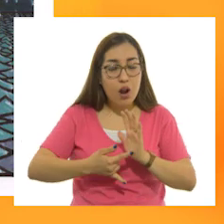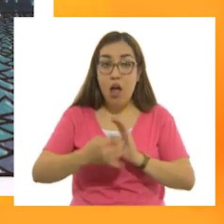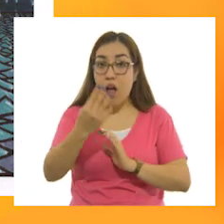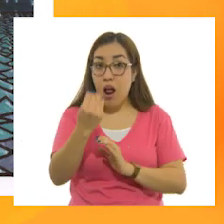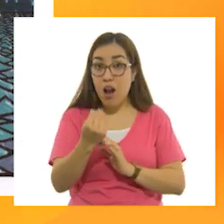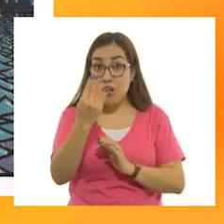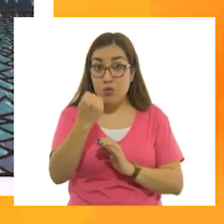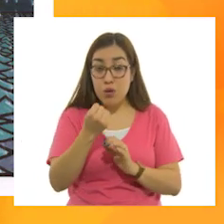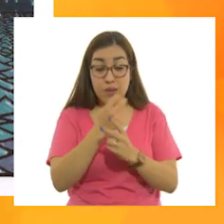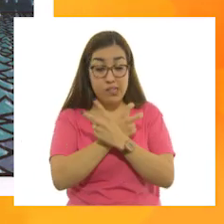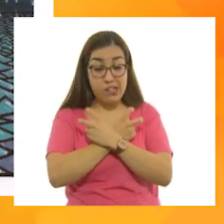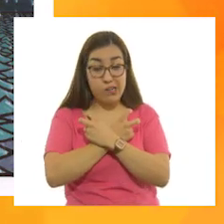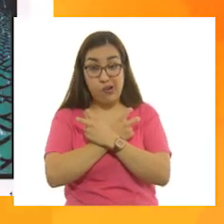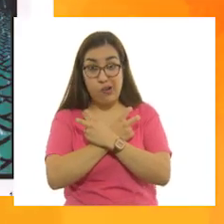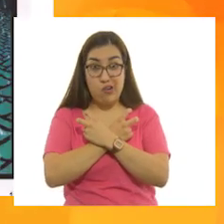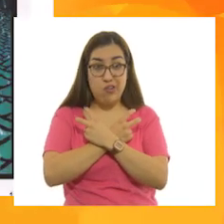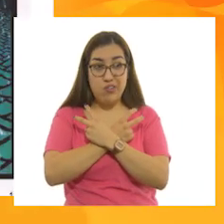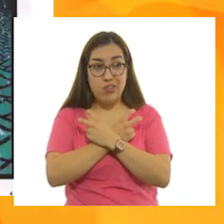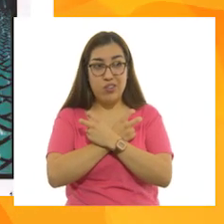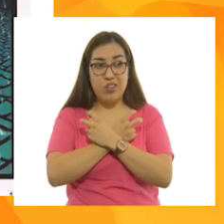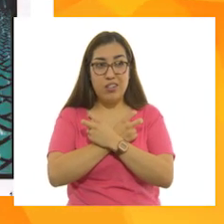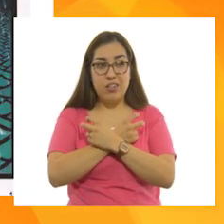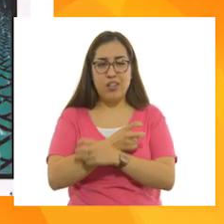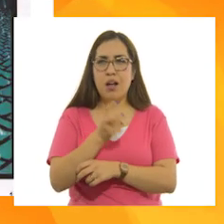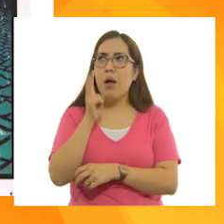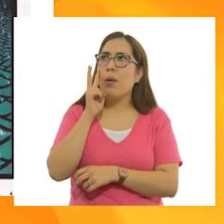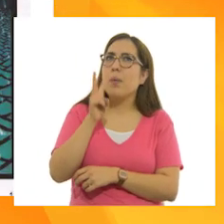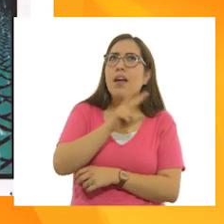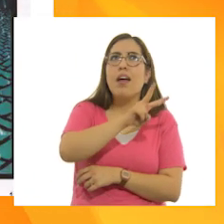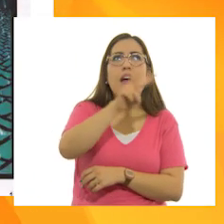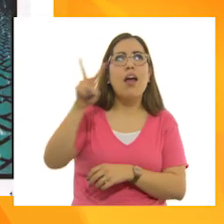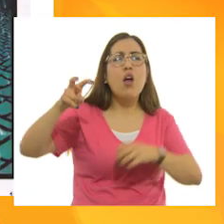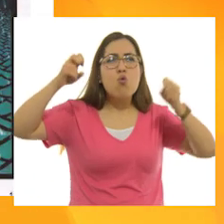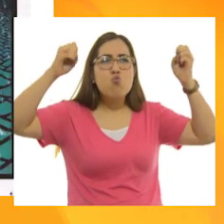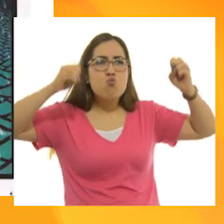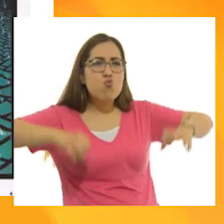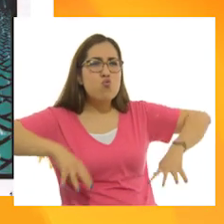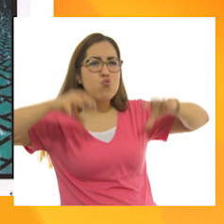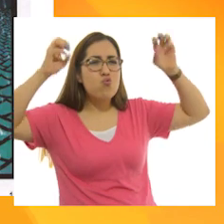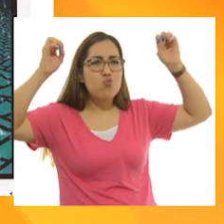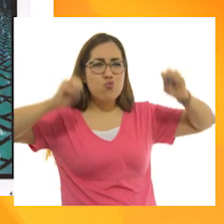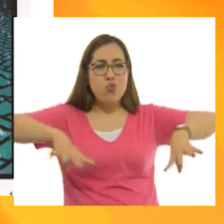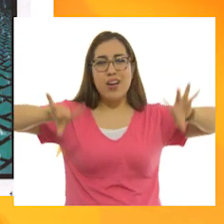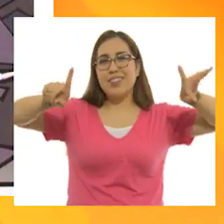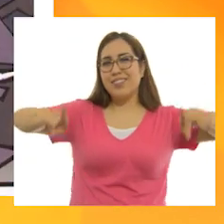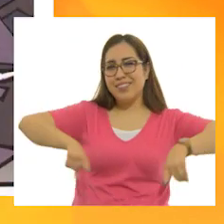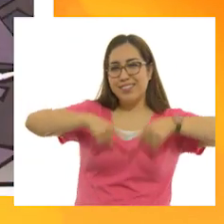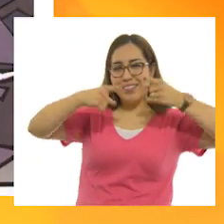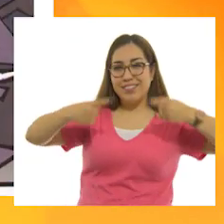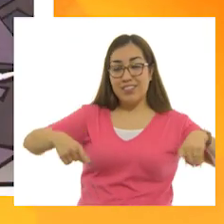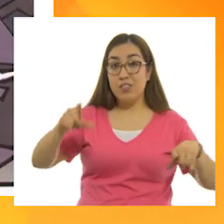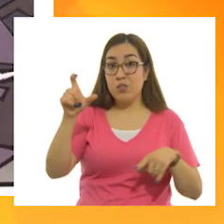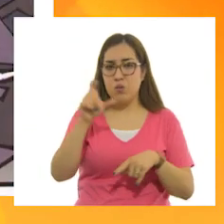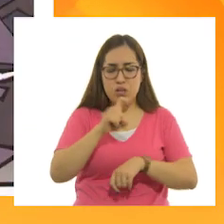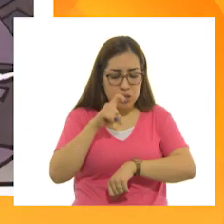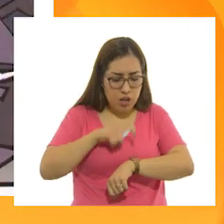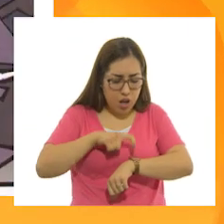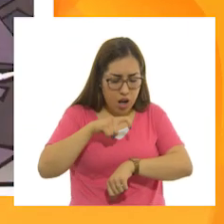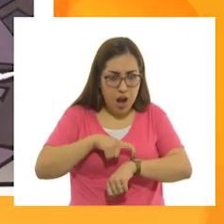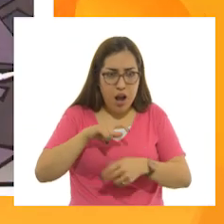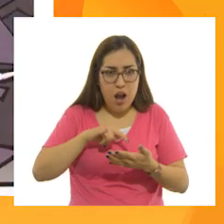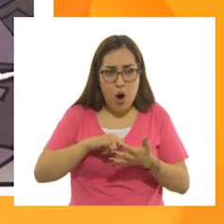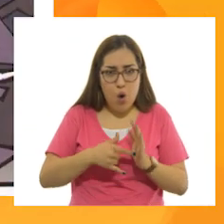9 los esqueletos ven como llueve zumba la cachimba la cachumbambé cuando el reloj